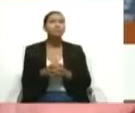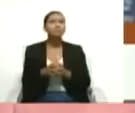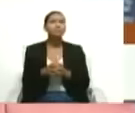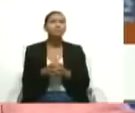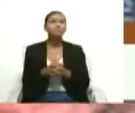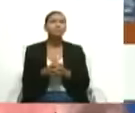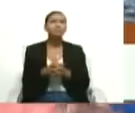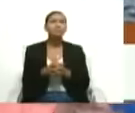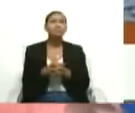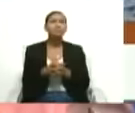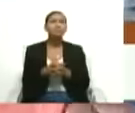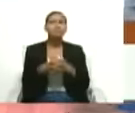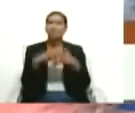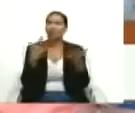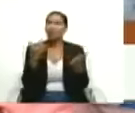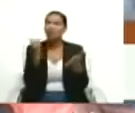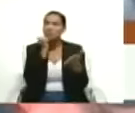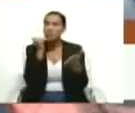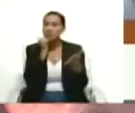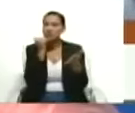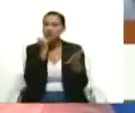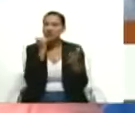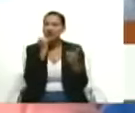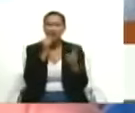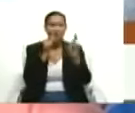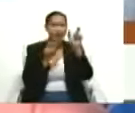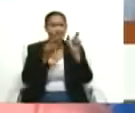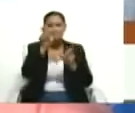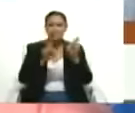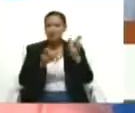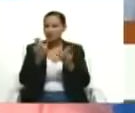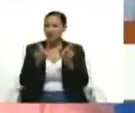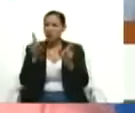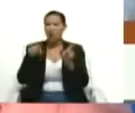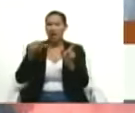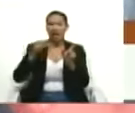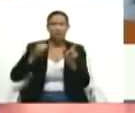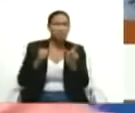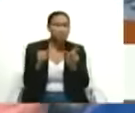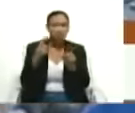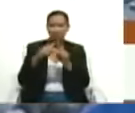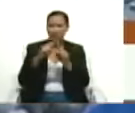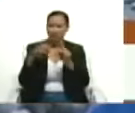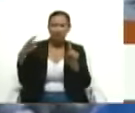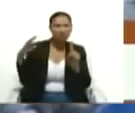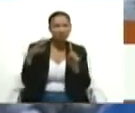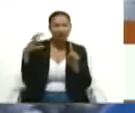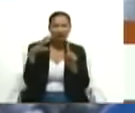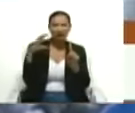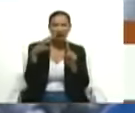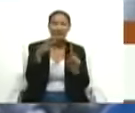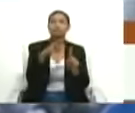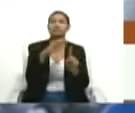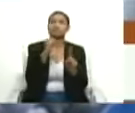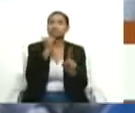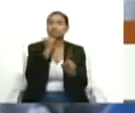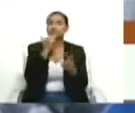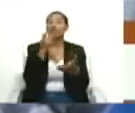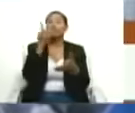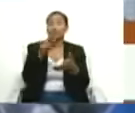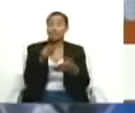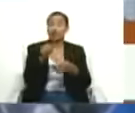por violentar descaradamente los derechos humanos. Y más cerquita, si nos vamos a Ecuador,